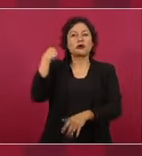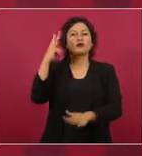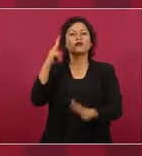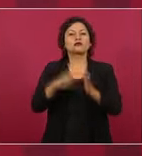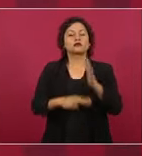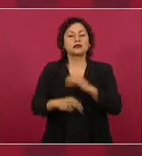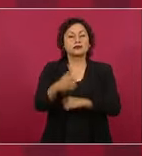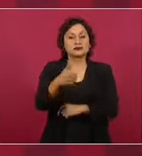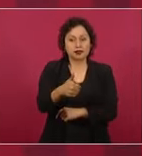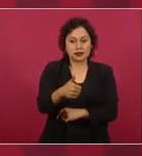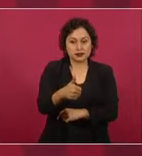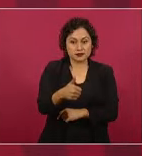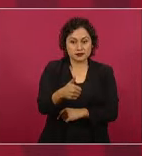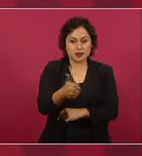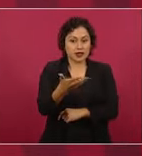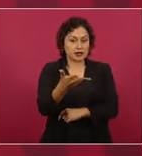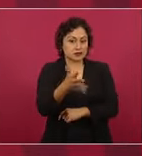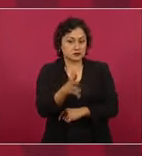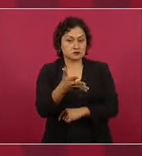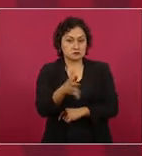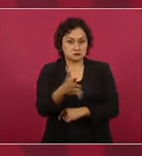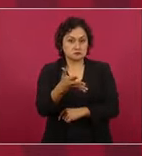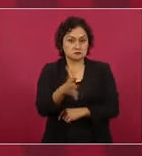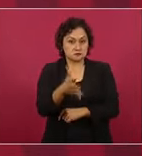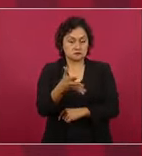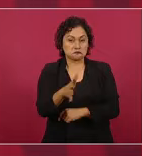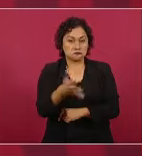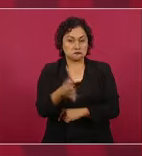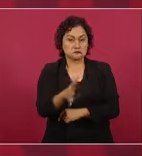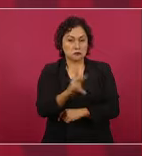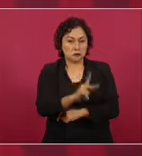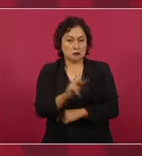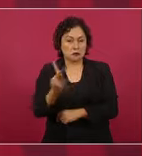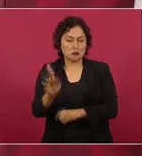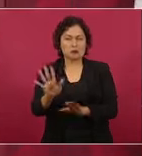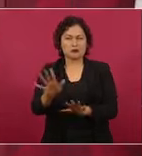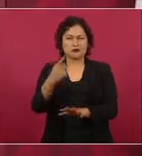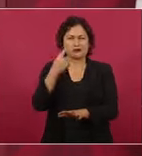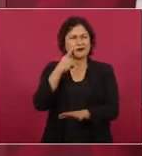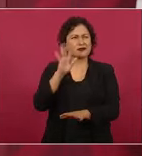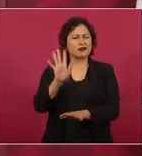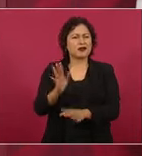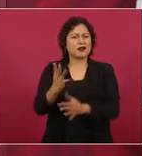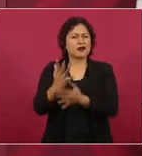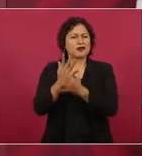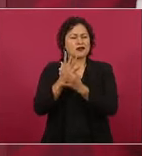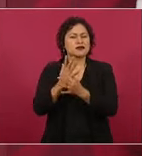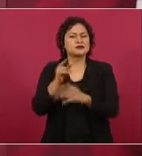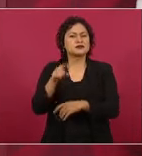pasó algo similar, de una supuesta elección